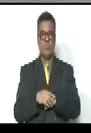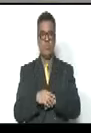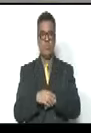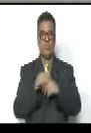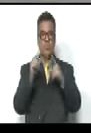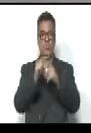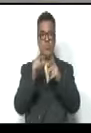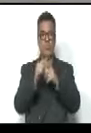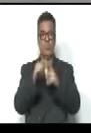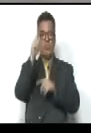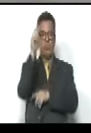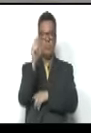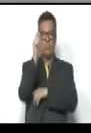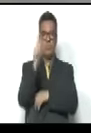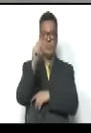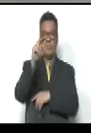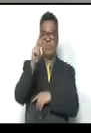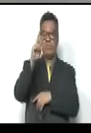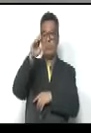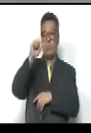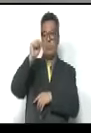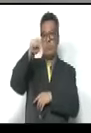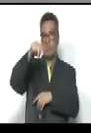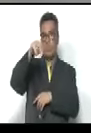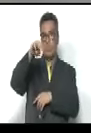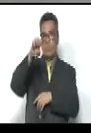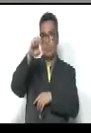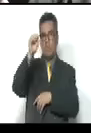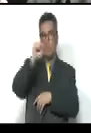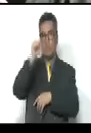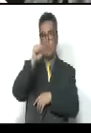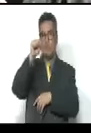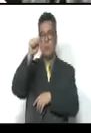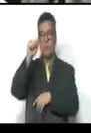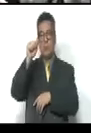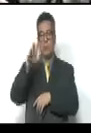de palabra a la diputada Vanessa Montero.